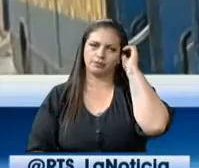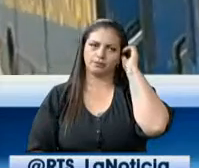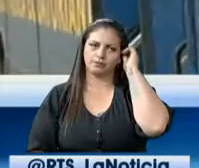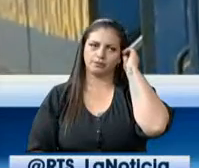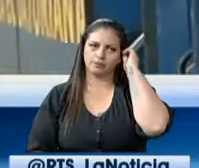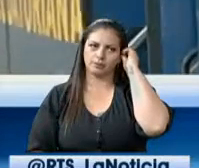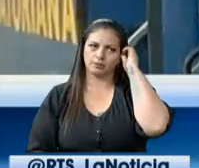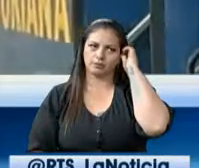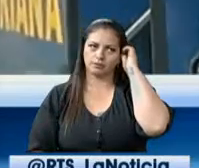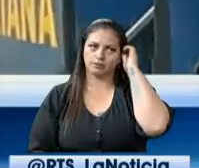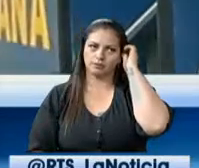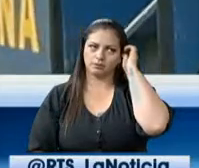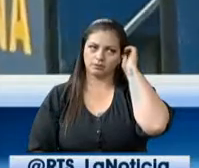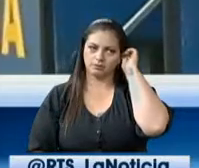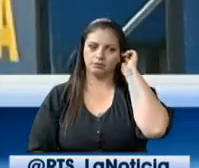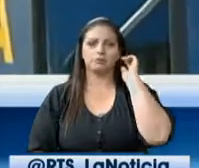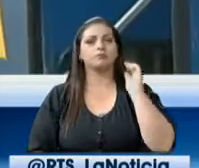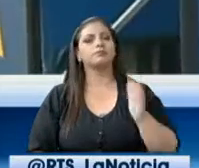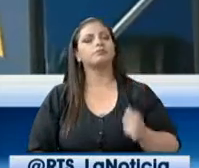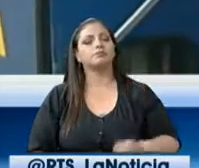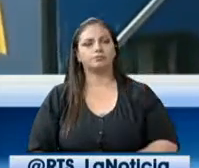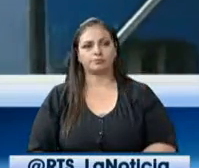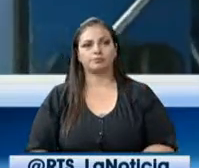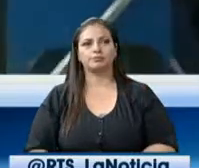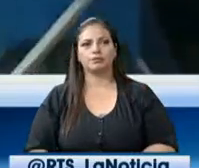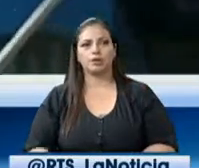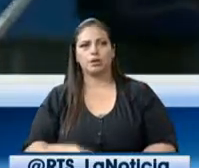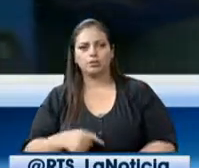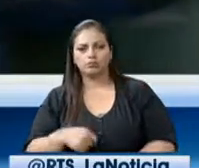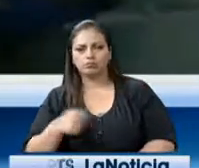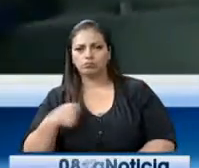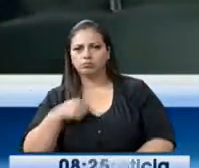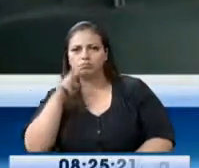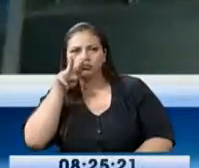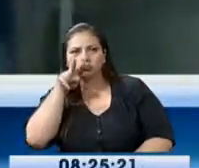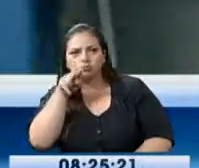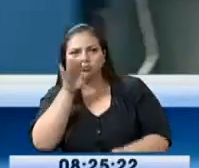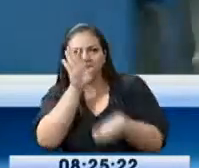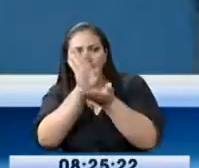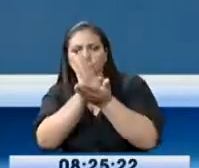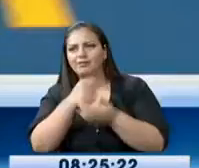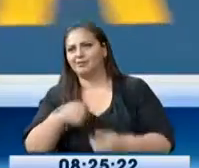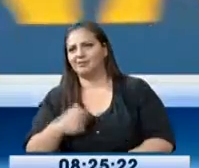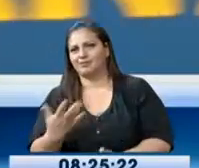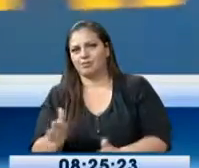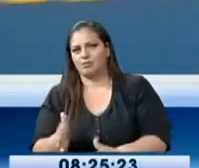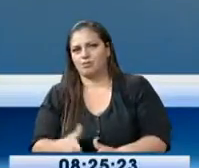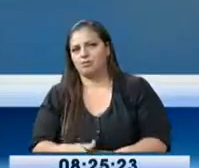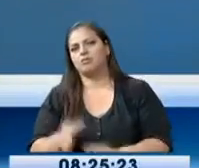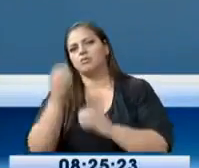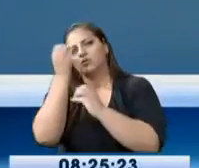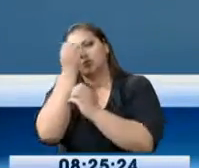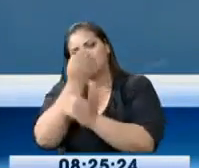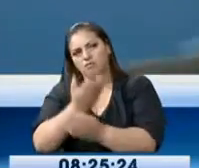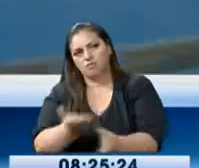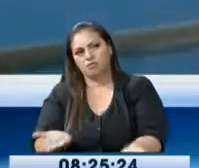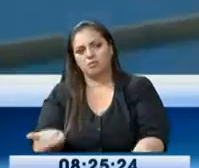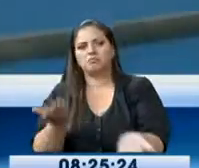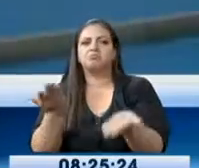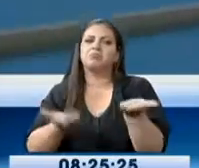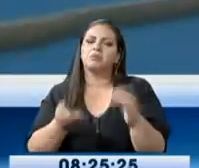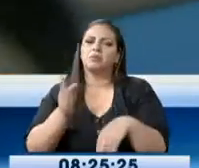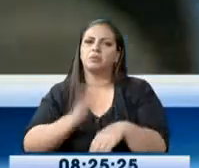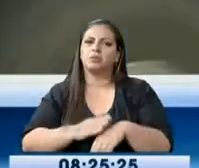lo que sucedió, porque no, primero no estuvimos ahí, segundo no somos peritos en accidentes de tránsito, que bien podría ser producto de la llovizna que